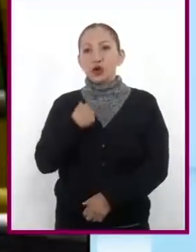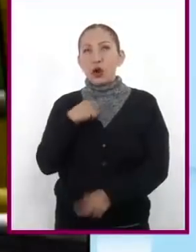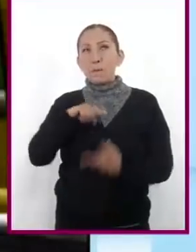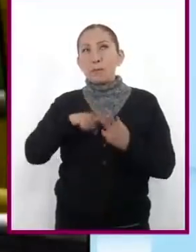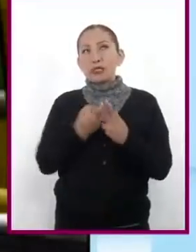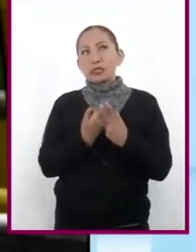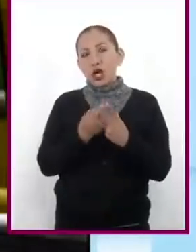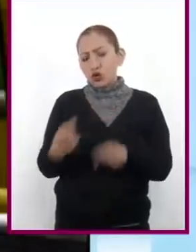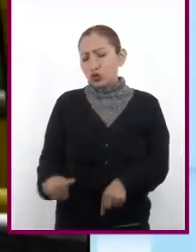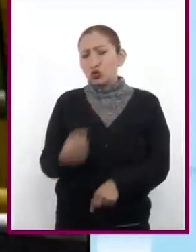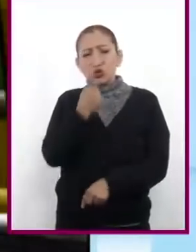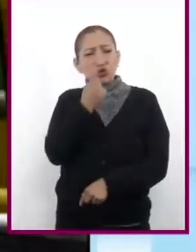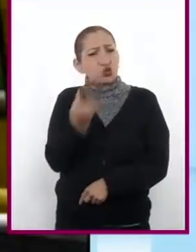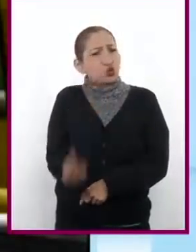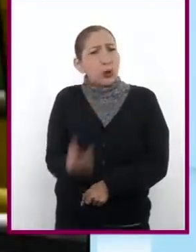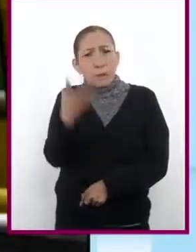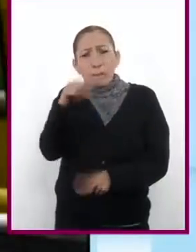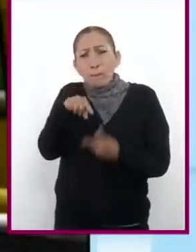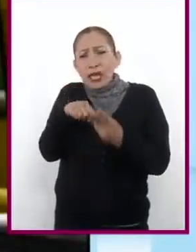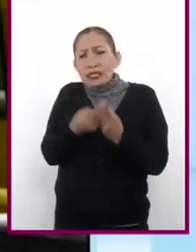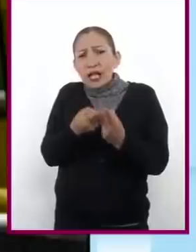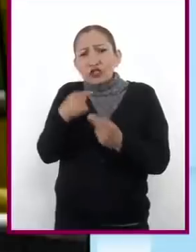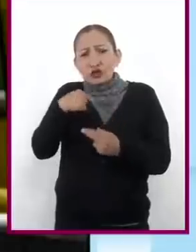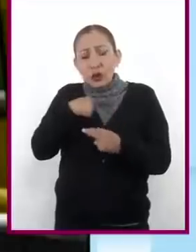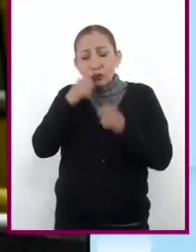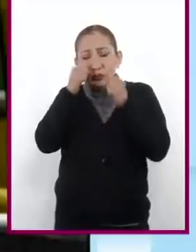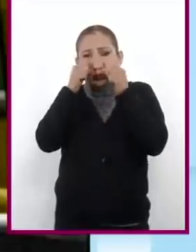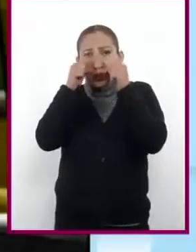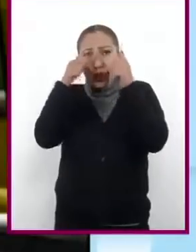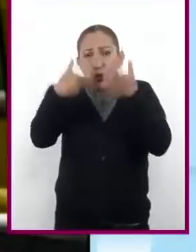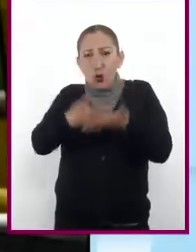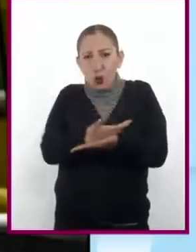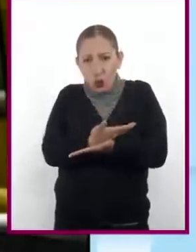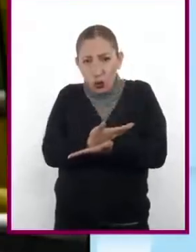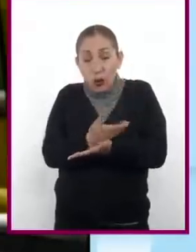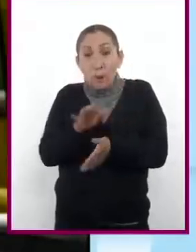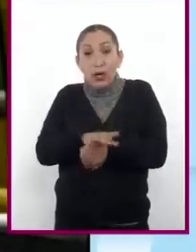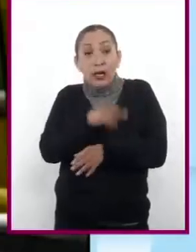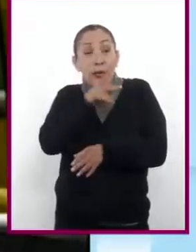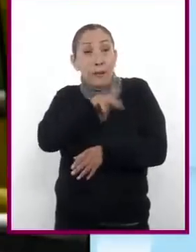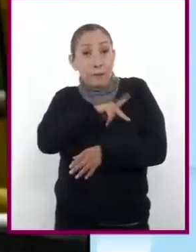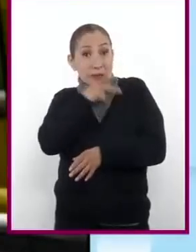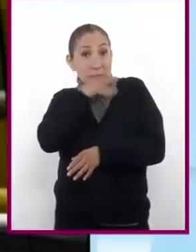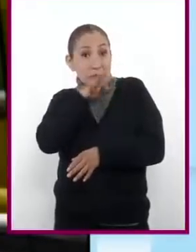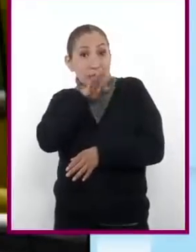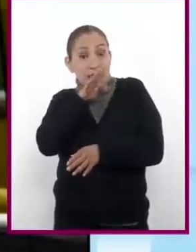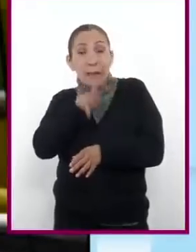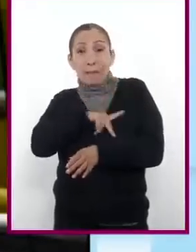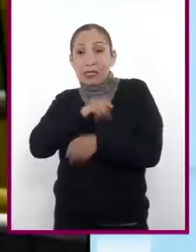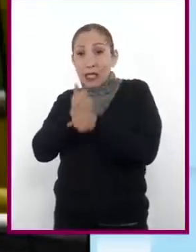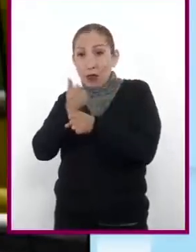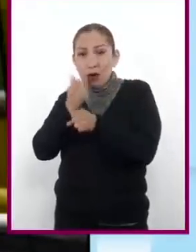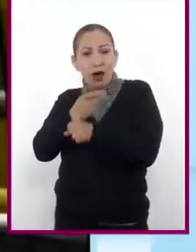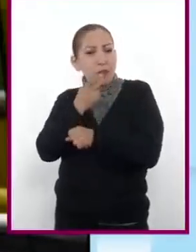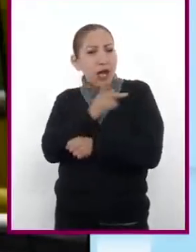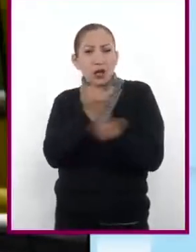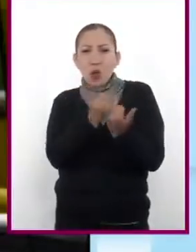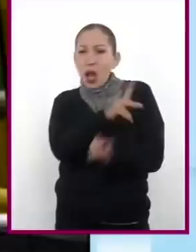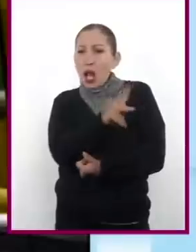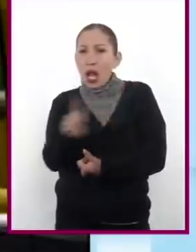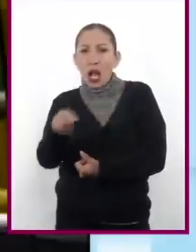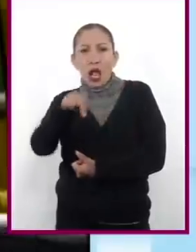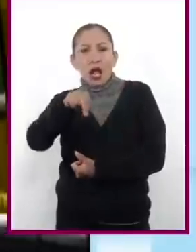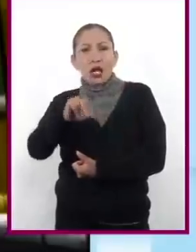empecé a hablar desde chiquito, desde que fui despertando, porque mis padres y mis abuelos todos hablaron el